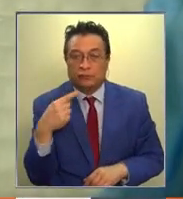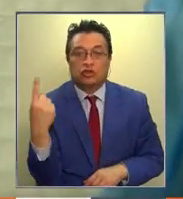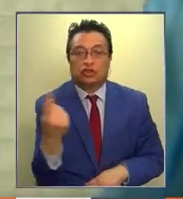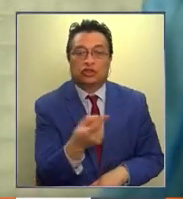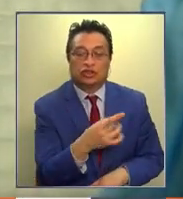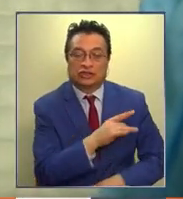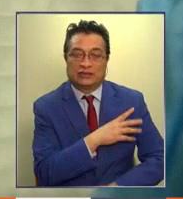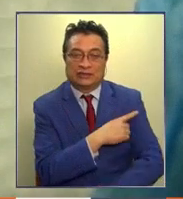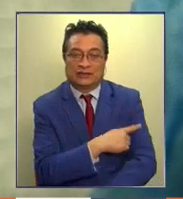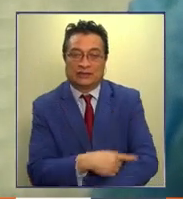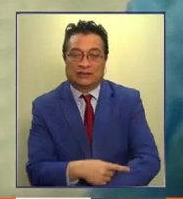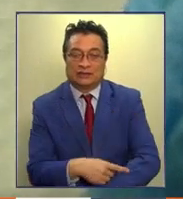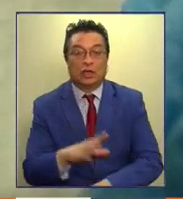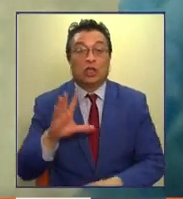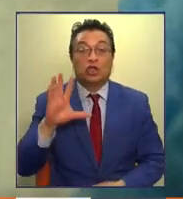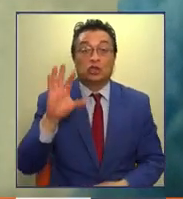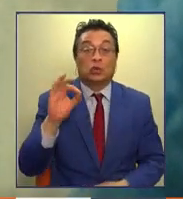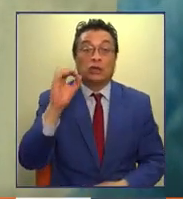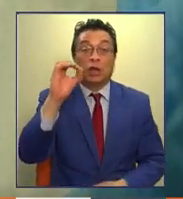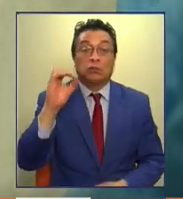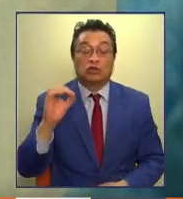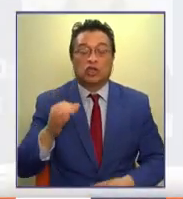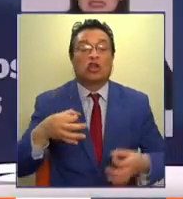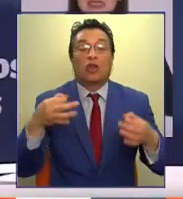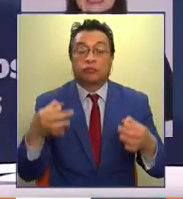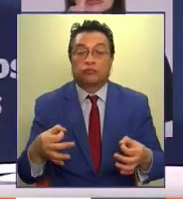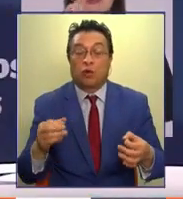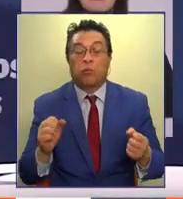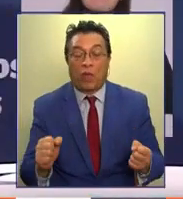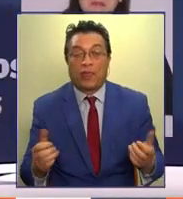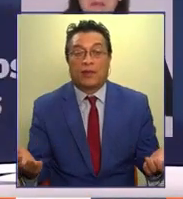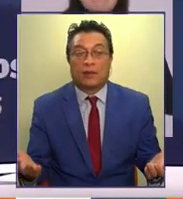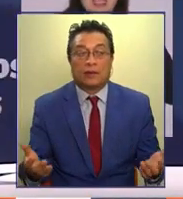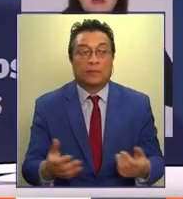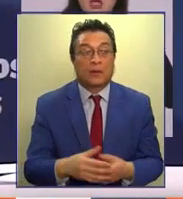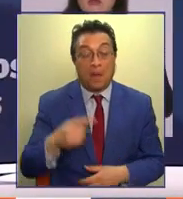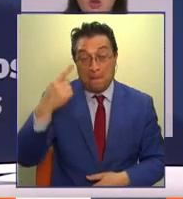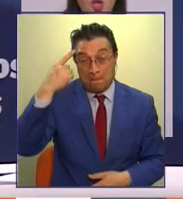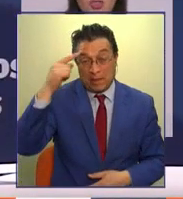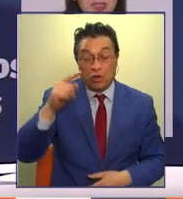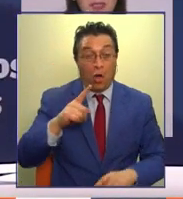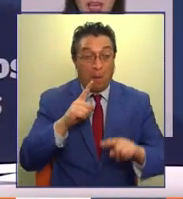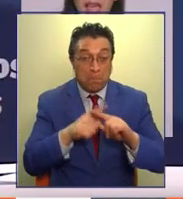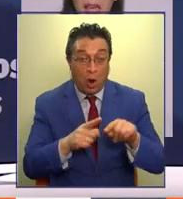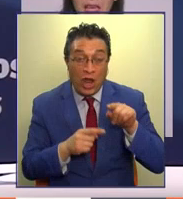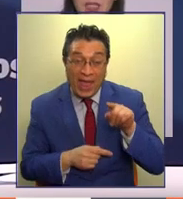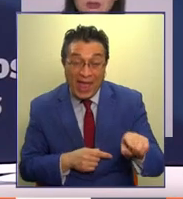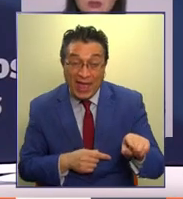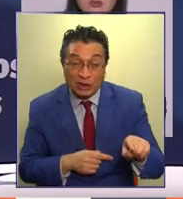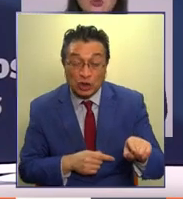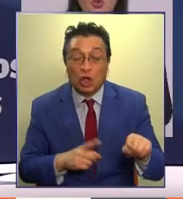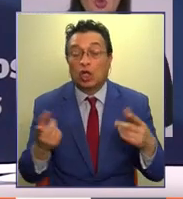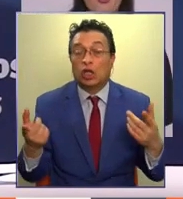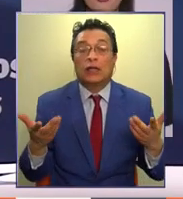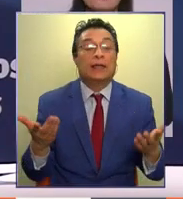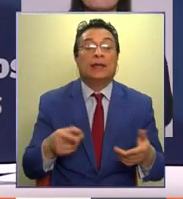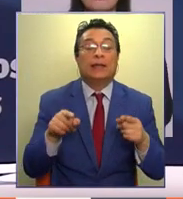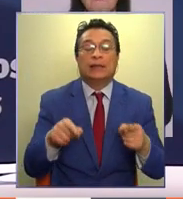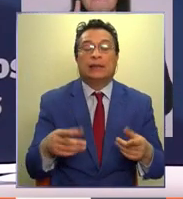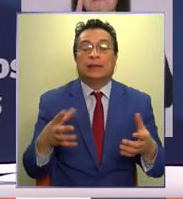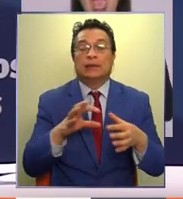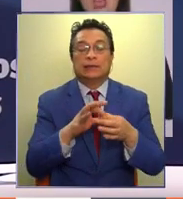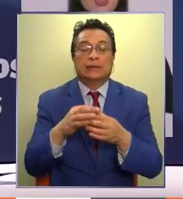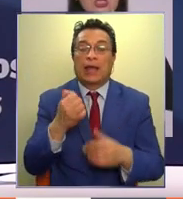apenas la mitad de la capacidad disponible pero no es por eso que estemos digamos